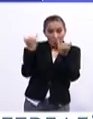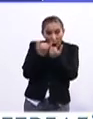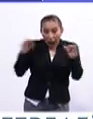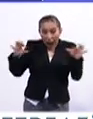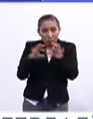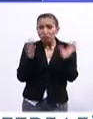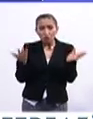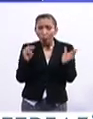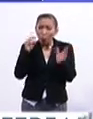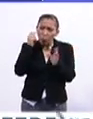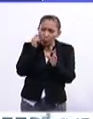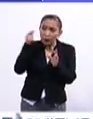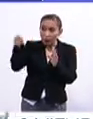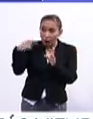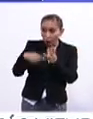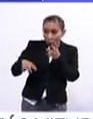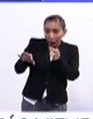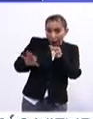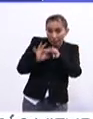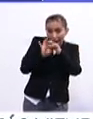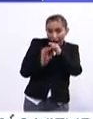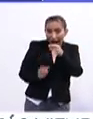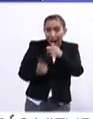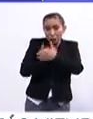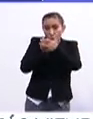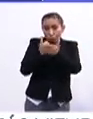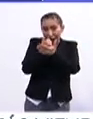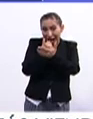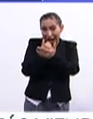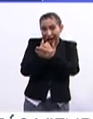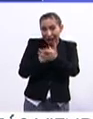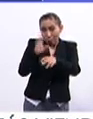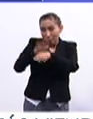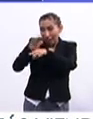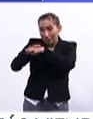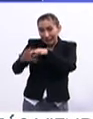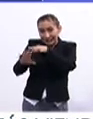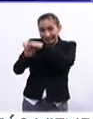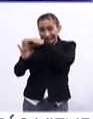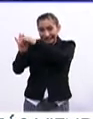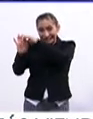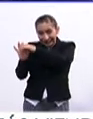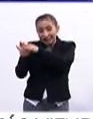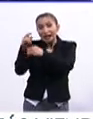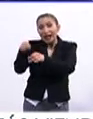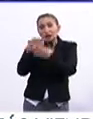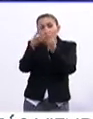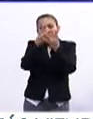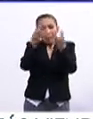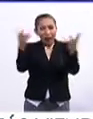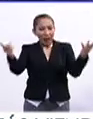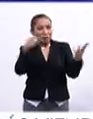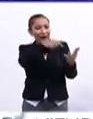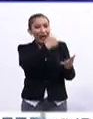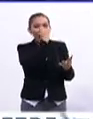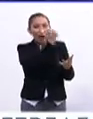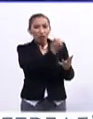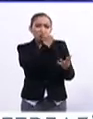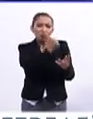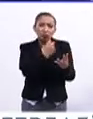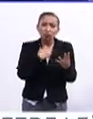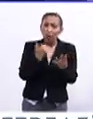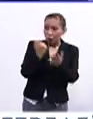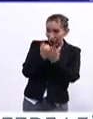mismo programa en el que se estudia en la UAM. Claro. Entonces es muy rico y esto ha abierto el abanico para que los alumnos